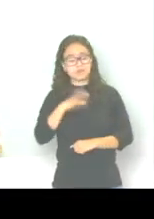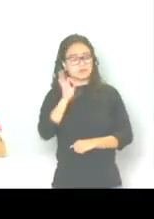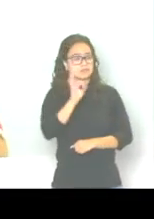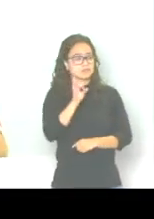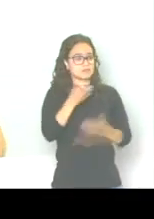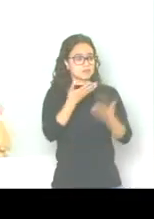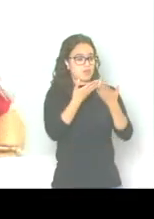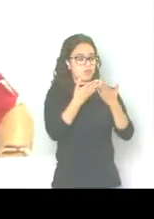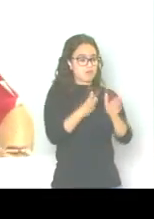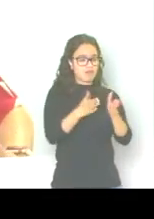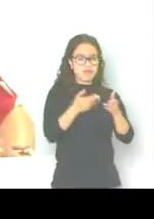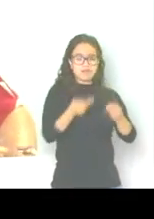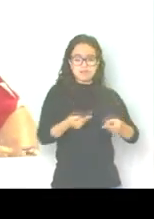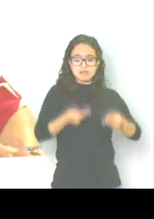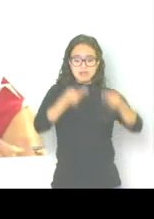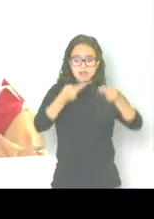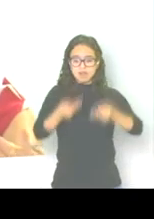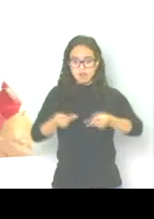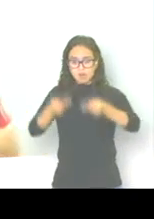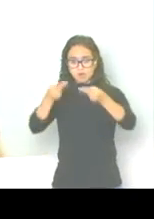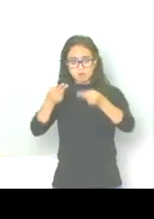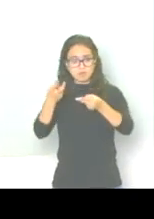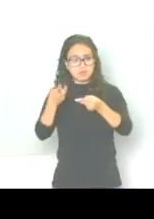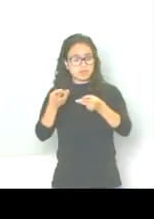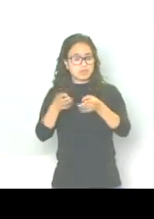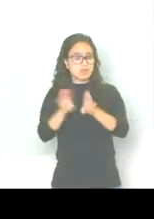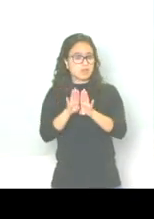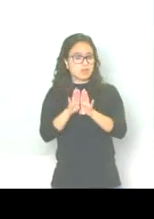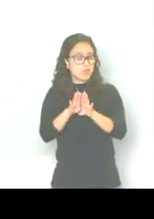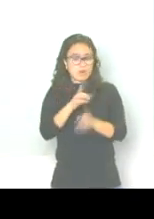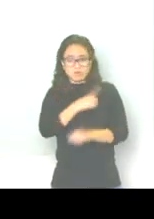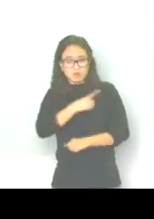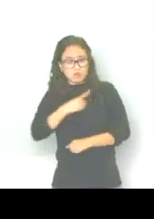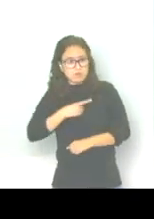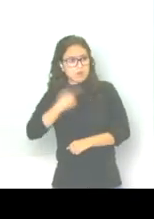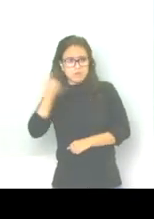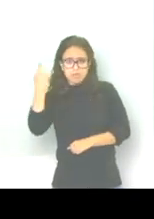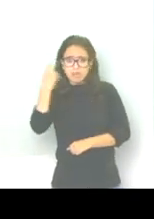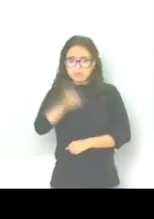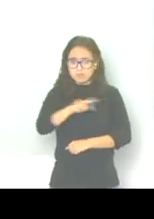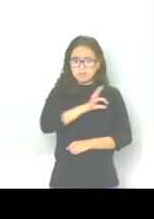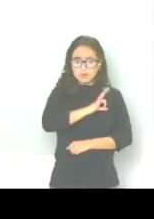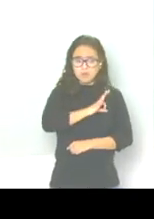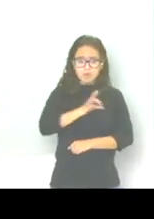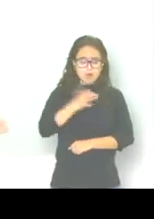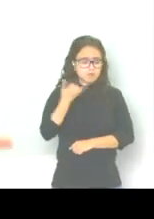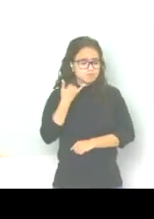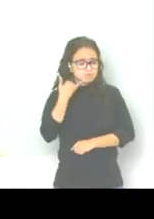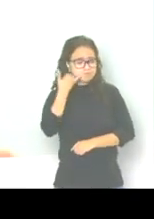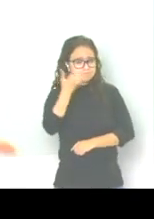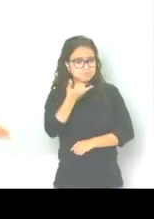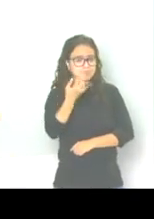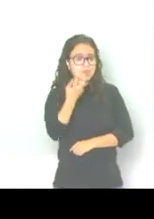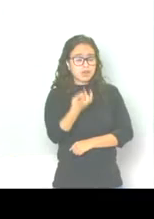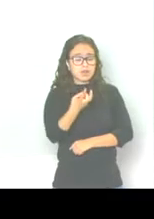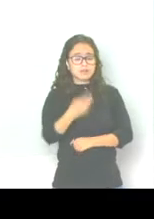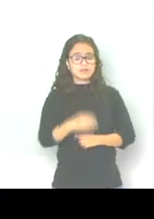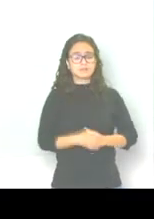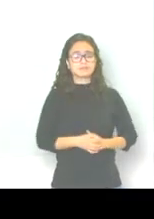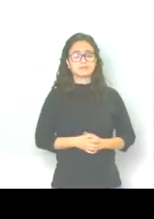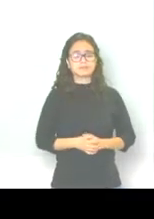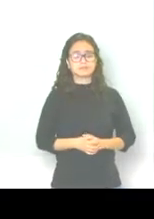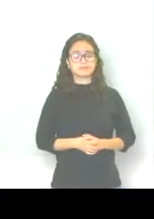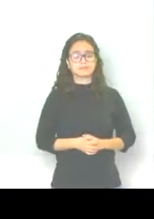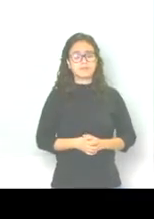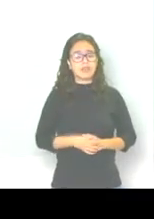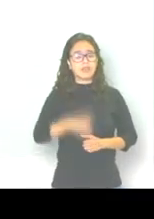abriendo establecimientos que no deben de estar abiertos, denúncialos. Sabemos que es una medida que